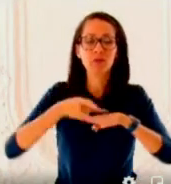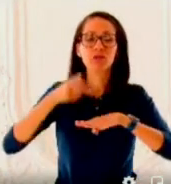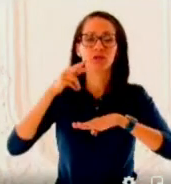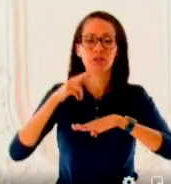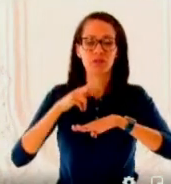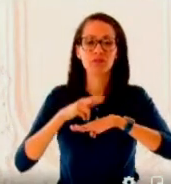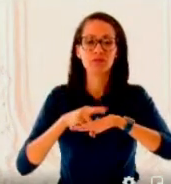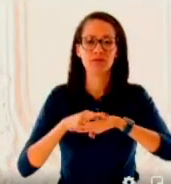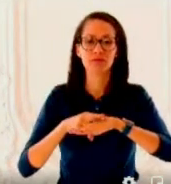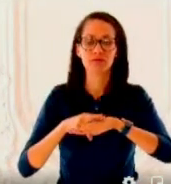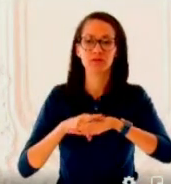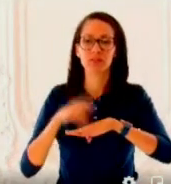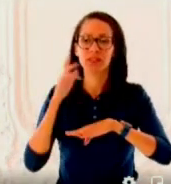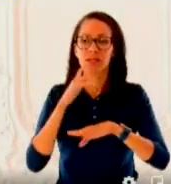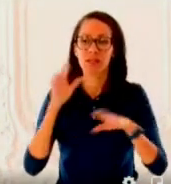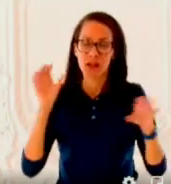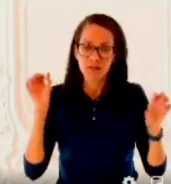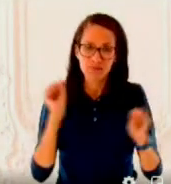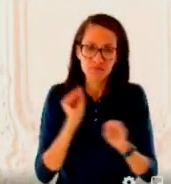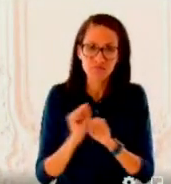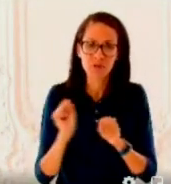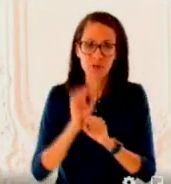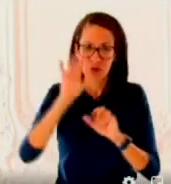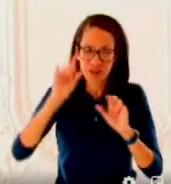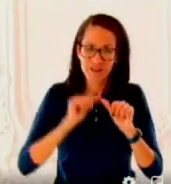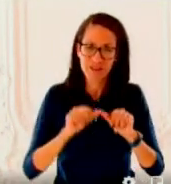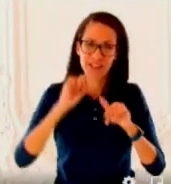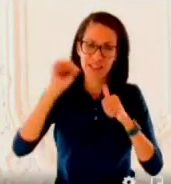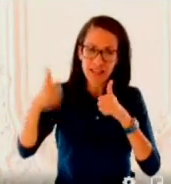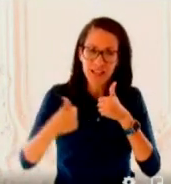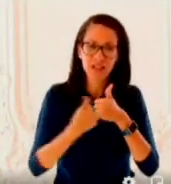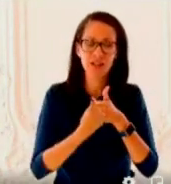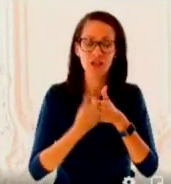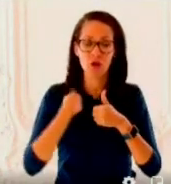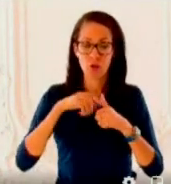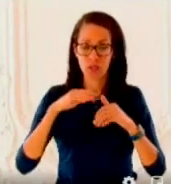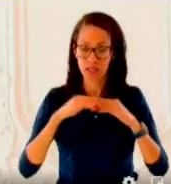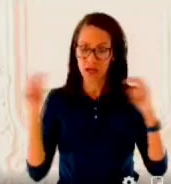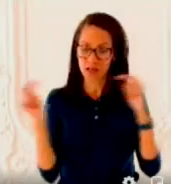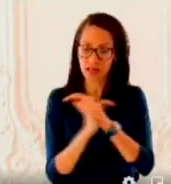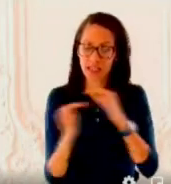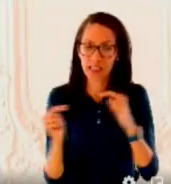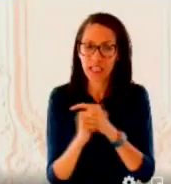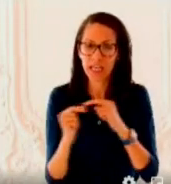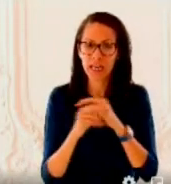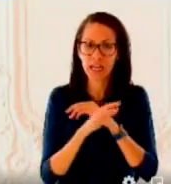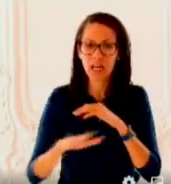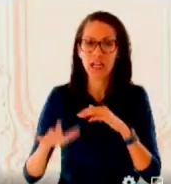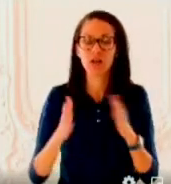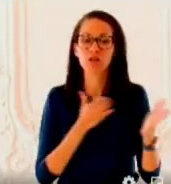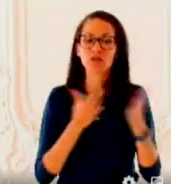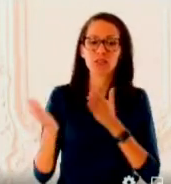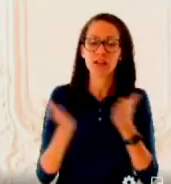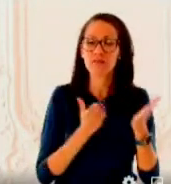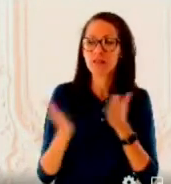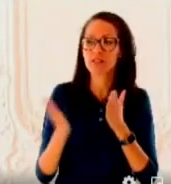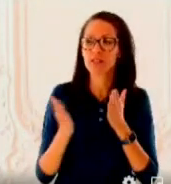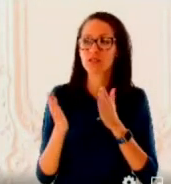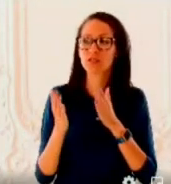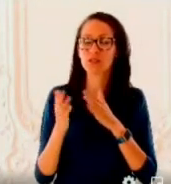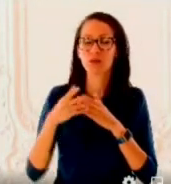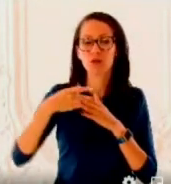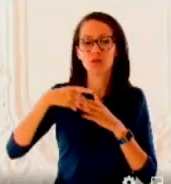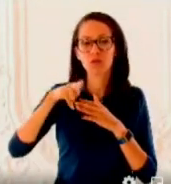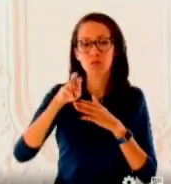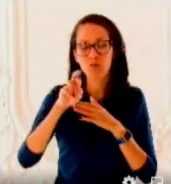que atendamos los continuos retos que tenemos en nuestras carreteras, en nuestros servicios al conductor, en nuestros puertos,